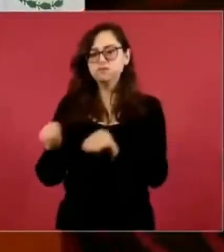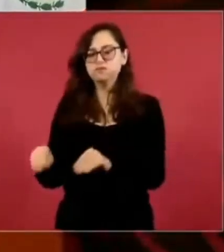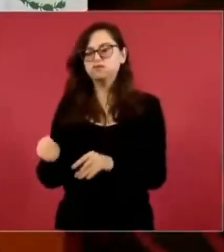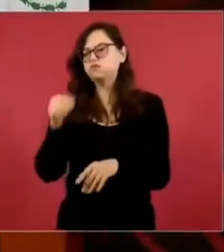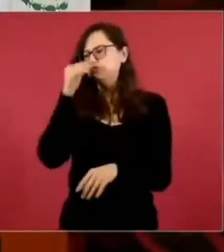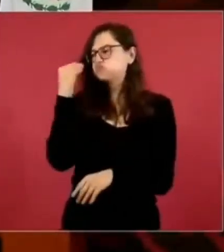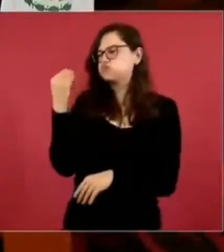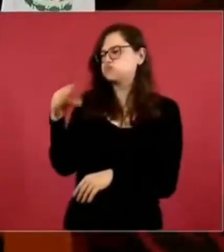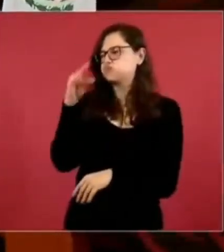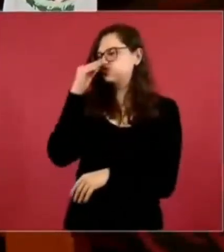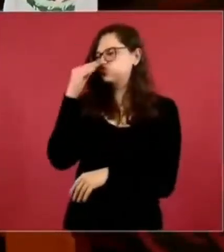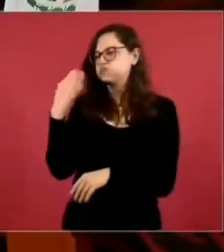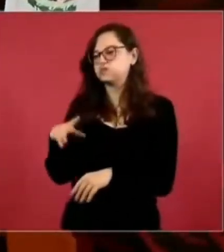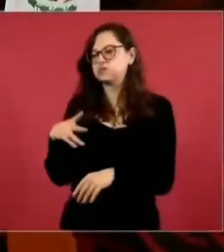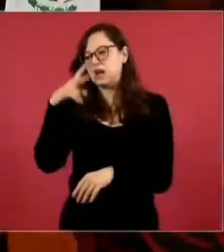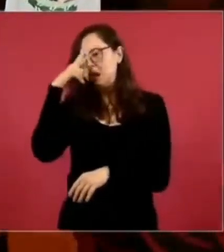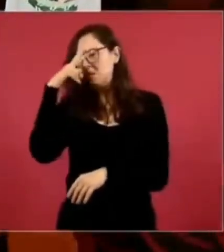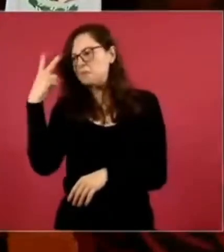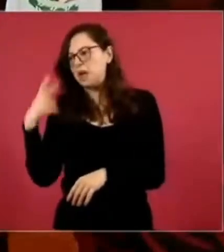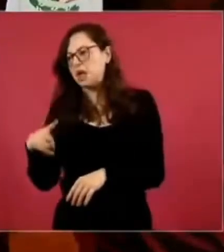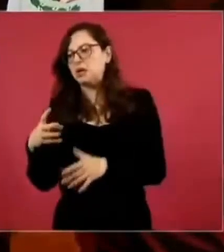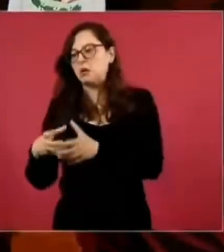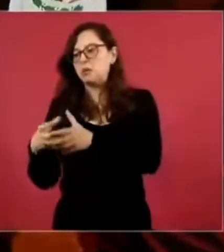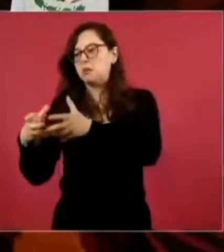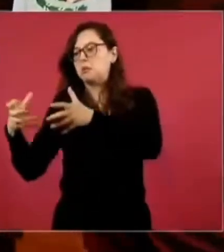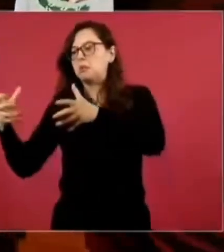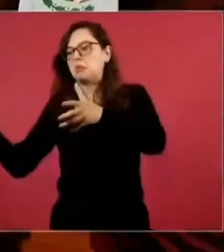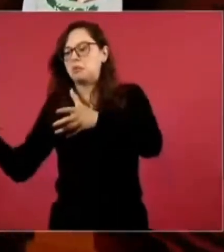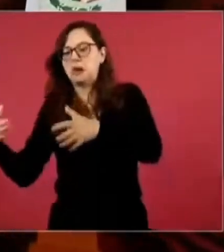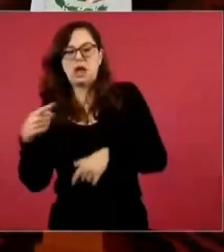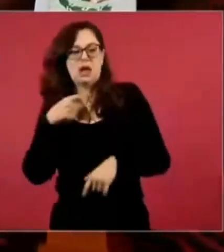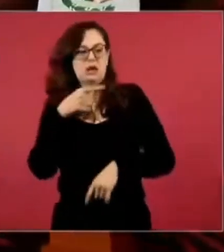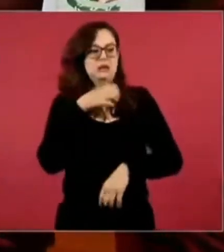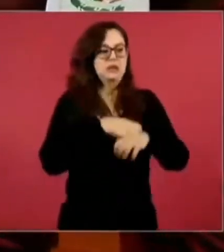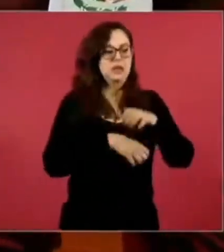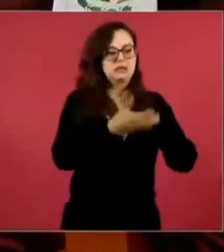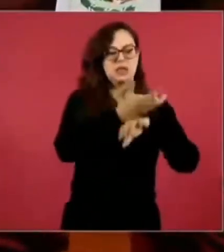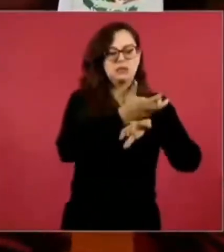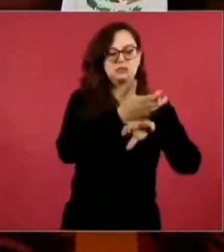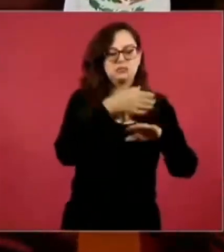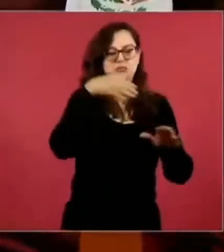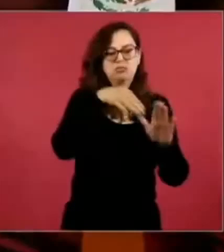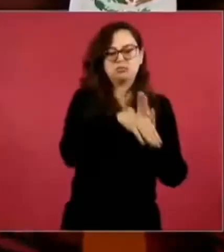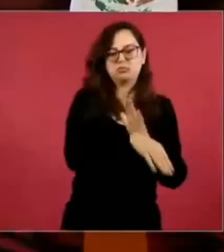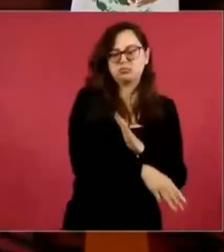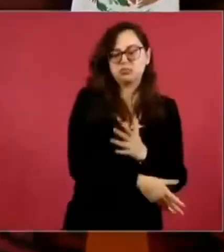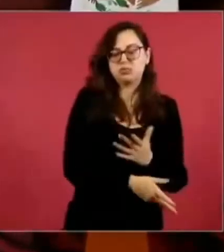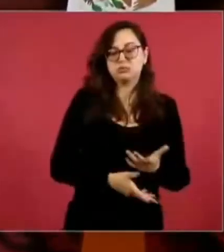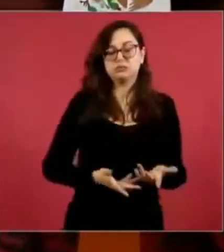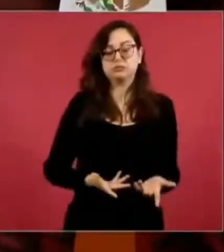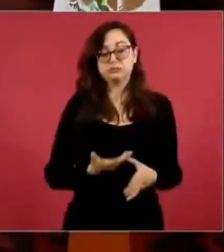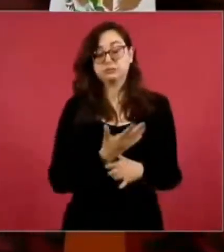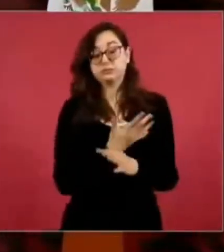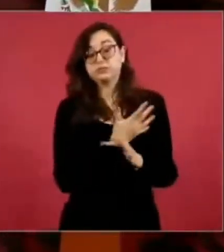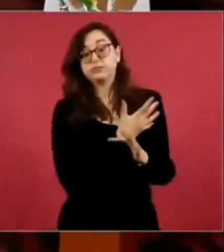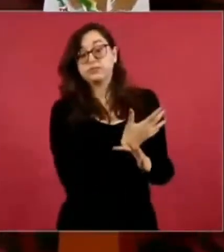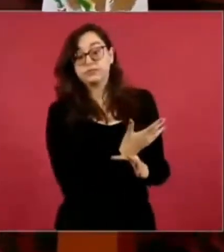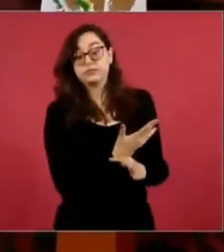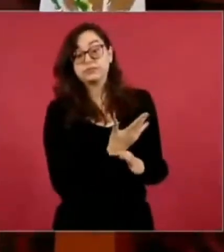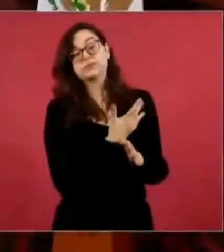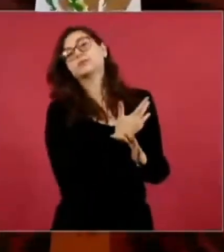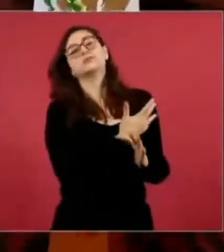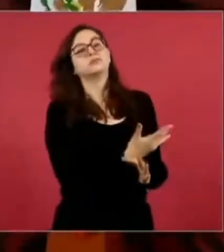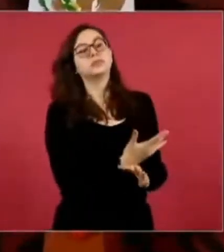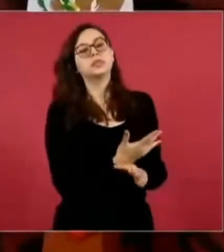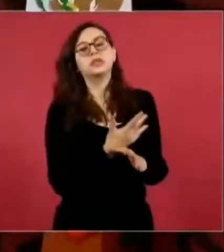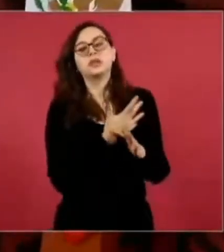que estaba creciendo mucho el déficit comercial, que les afectaba a